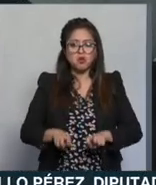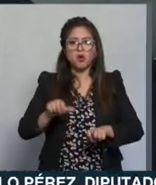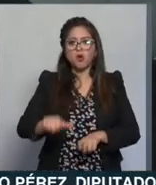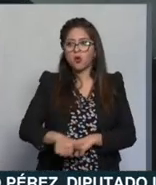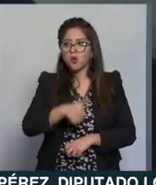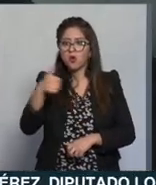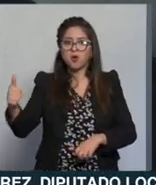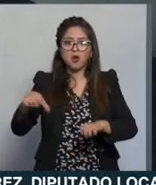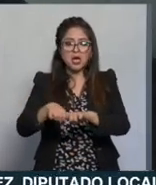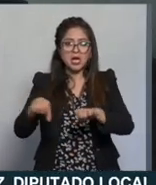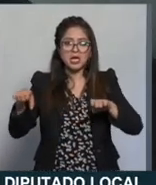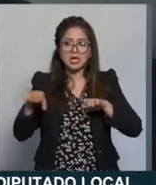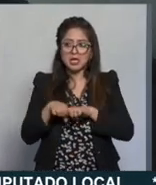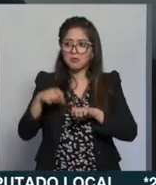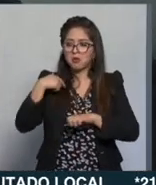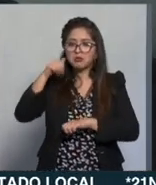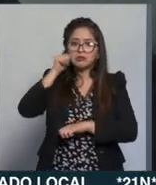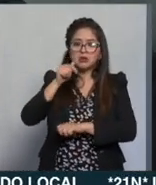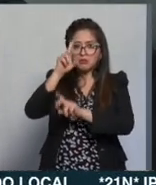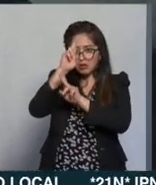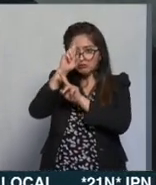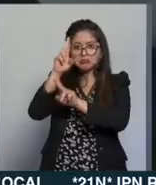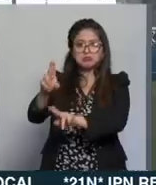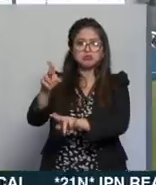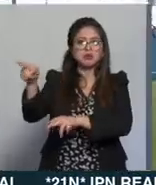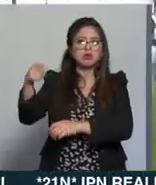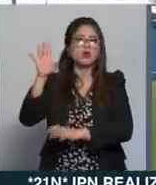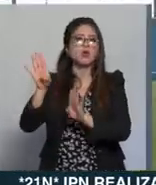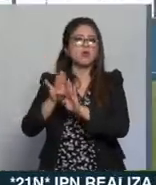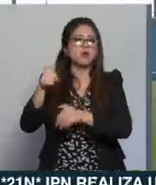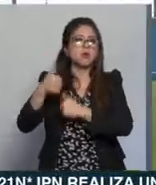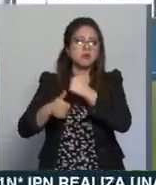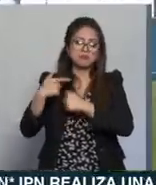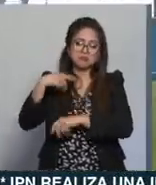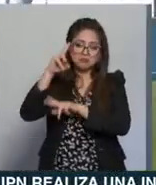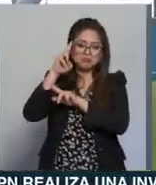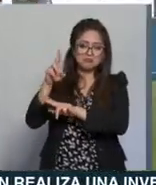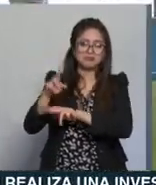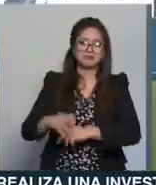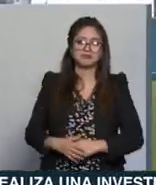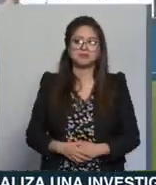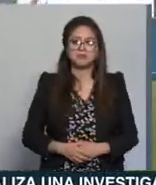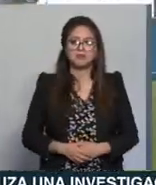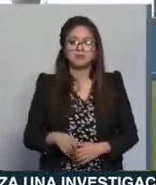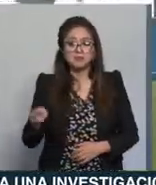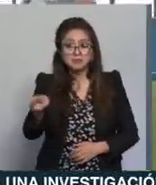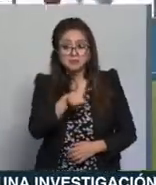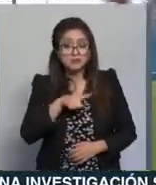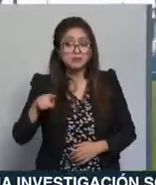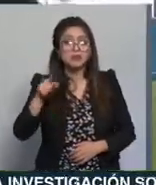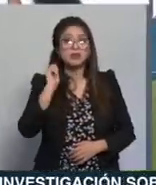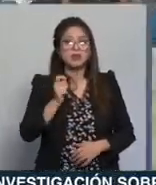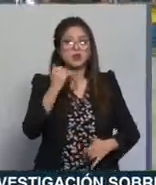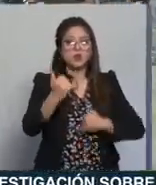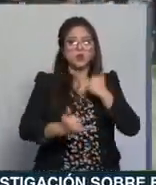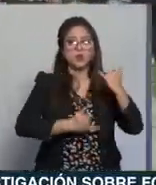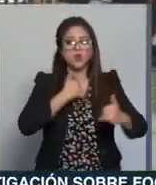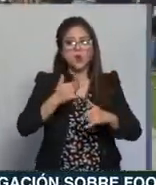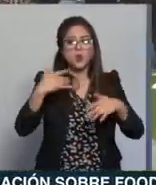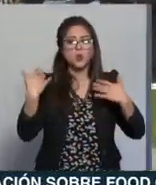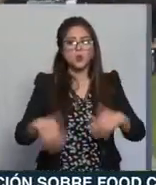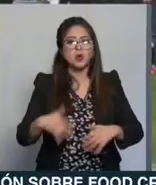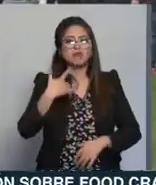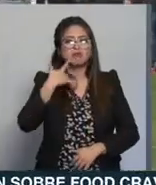equipo contrario y siempre respetarnos y apoyándonos. En el emparrillado, los jugadores dando el mayor